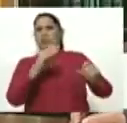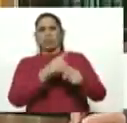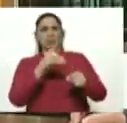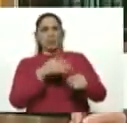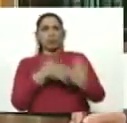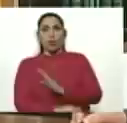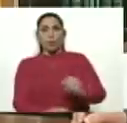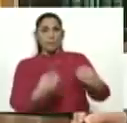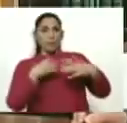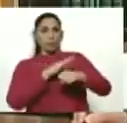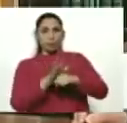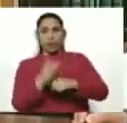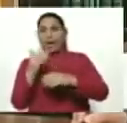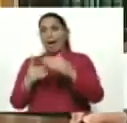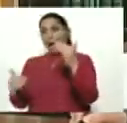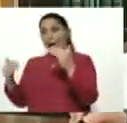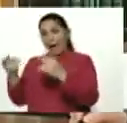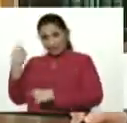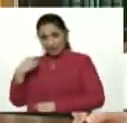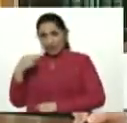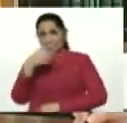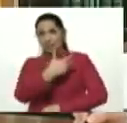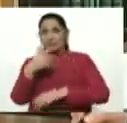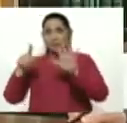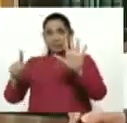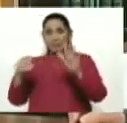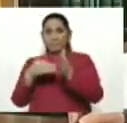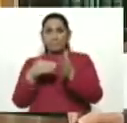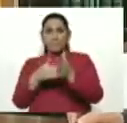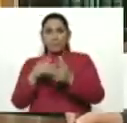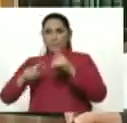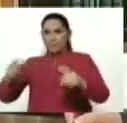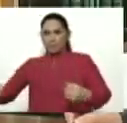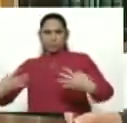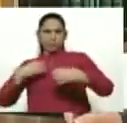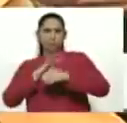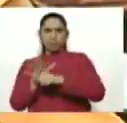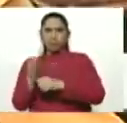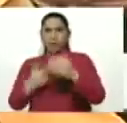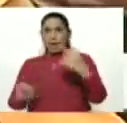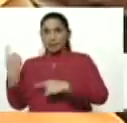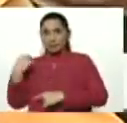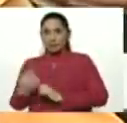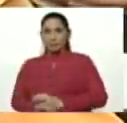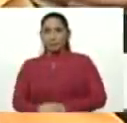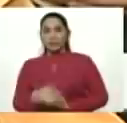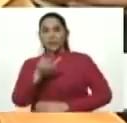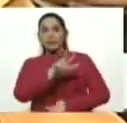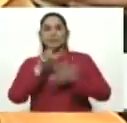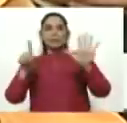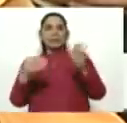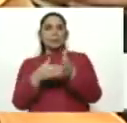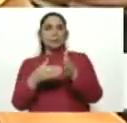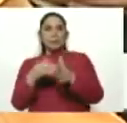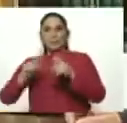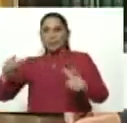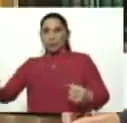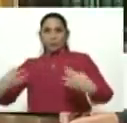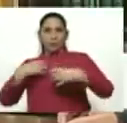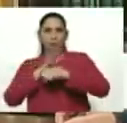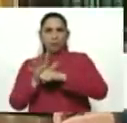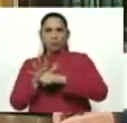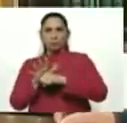Ayer tuvieron 36 mil casos en un solo día, señora vicepresidenta. 36 mil casos en un solo